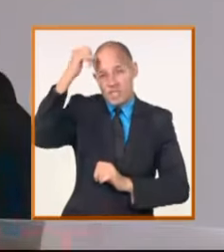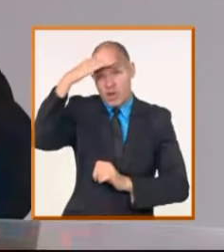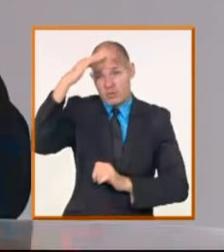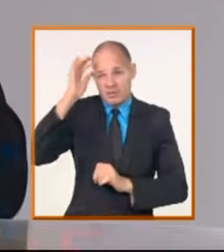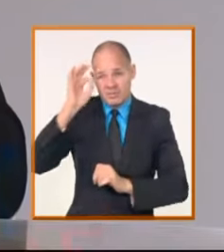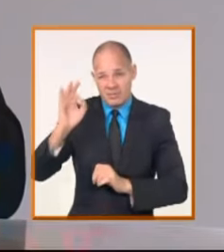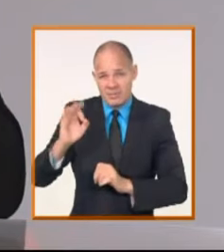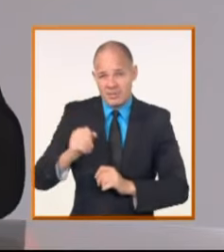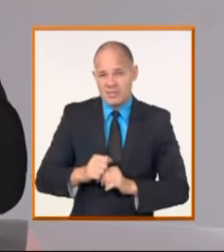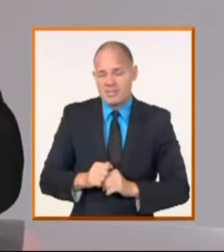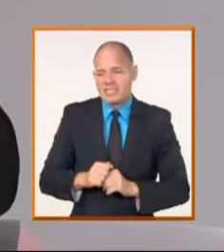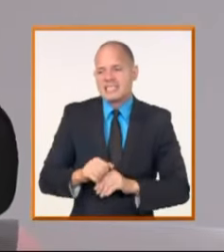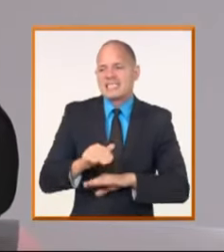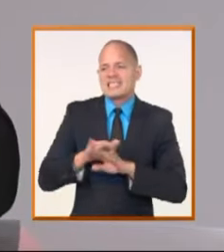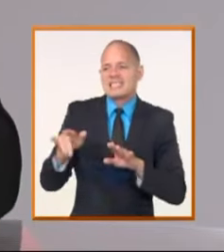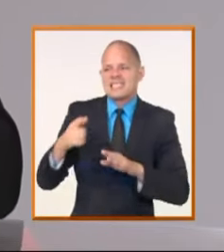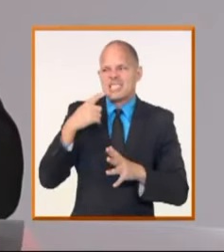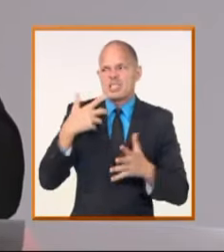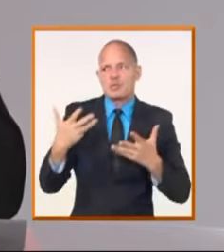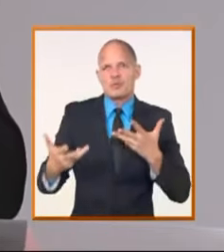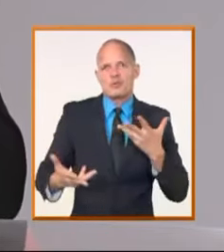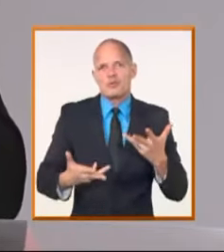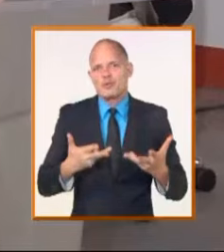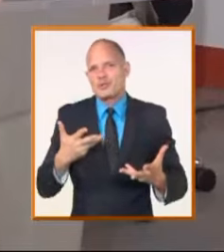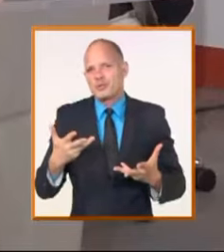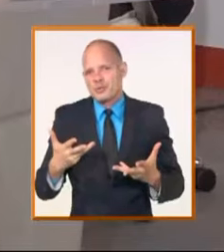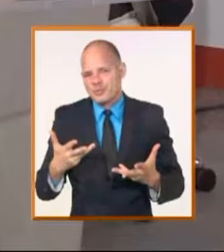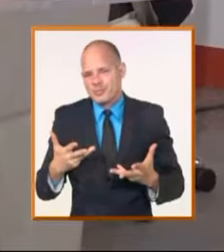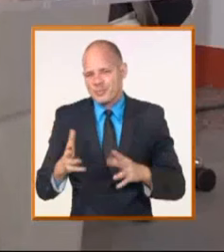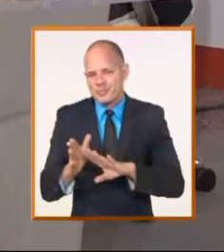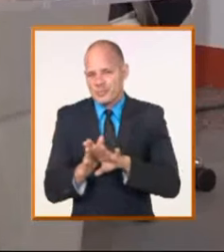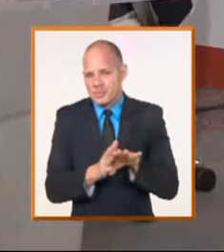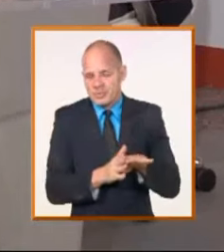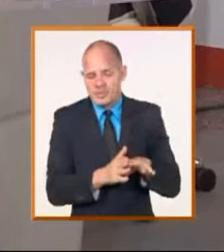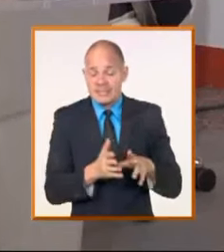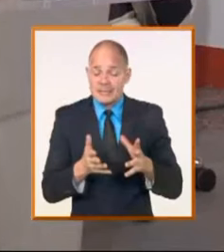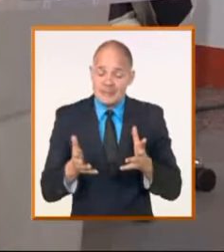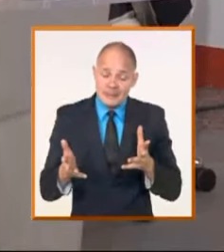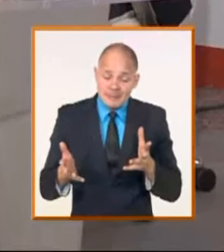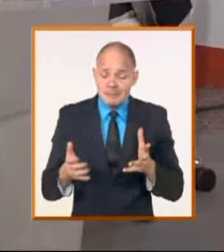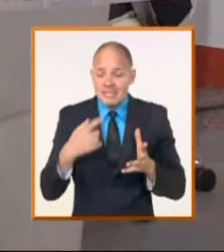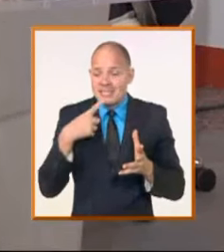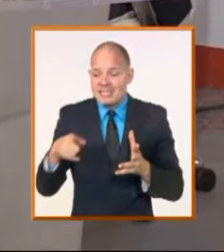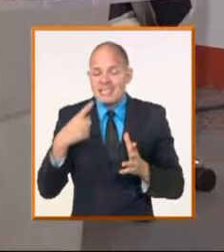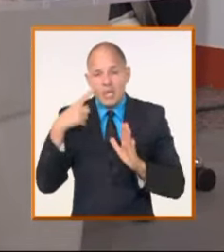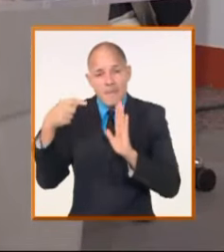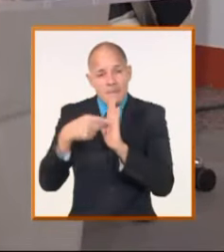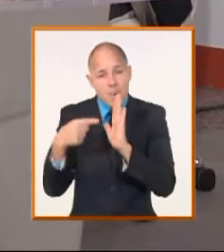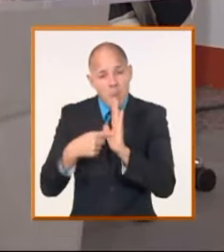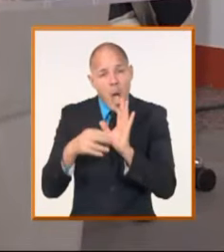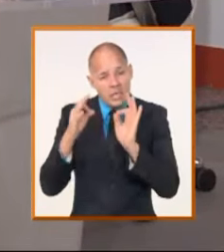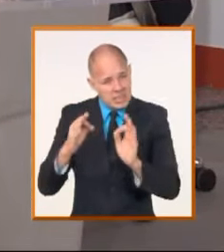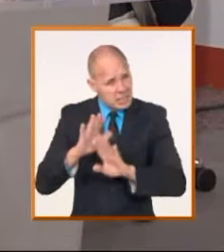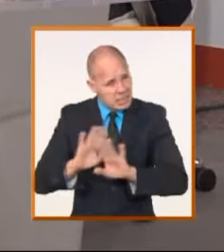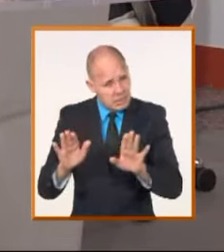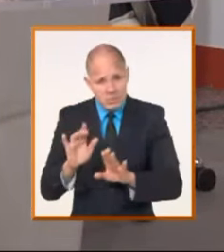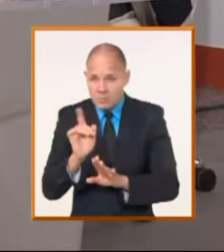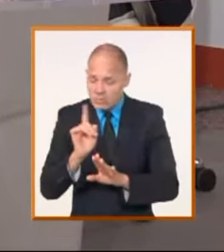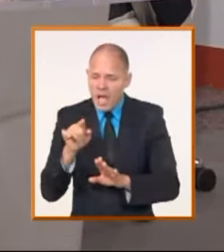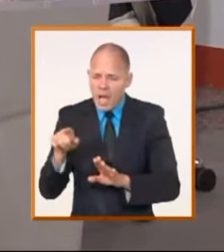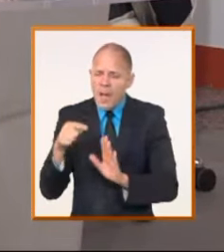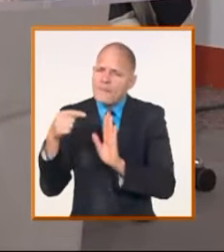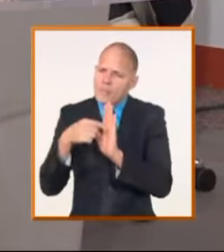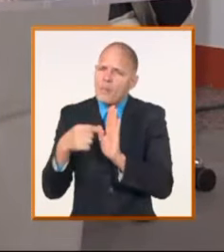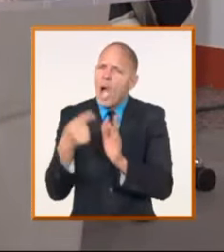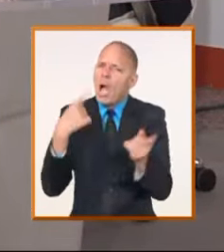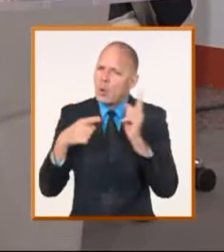es un factor movilizador. Aunque con eso no se gana. Con eso no es suficiente, pero si sumas esos niveles de descontento y además de todo